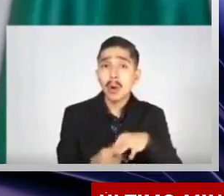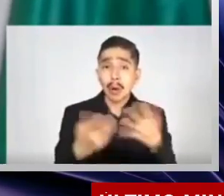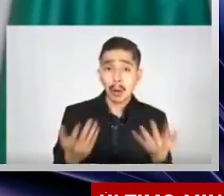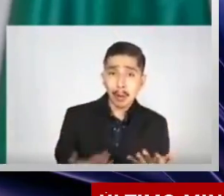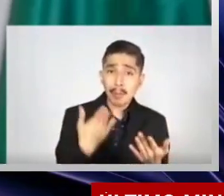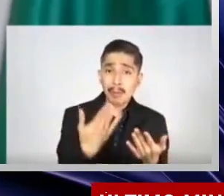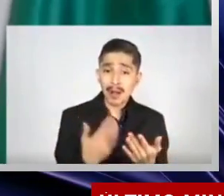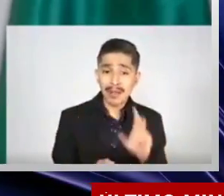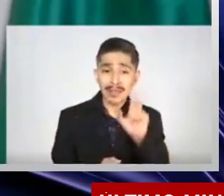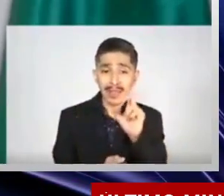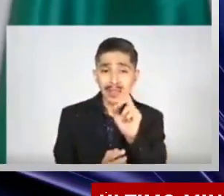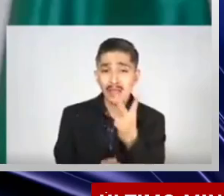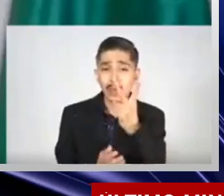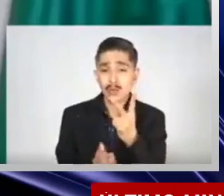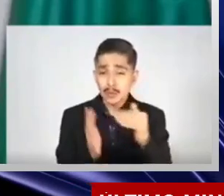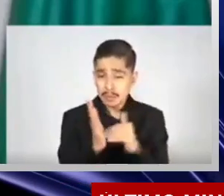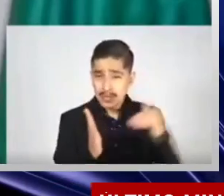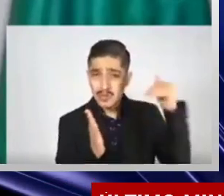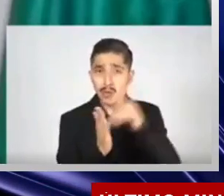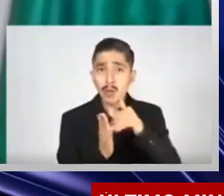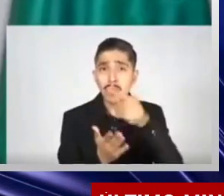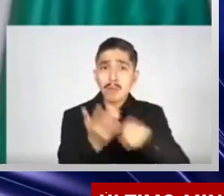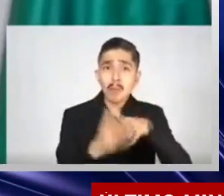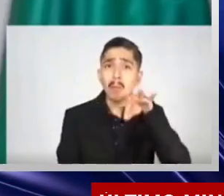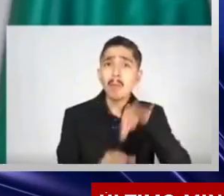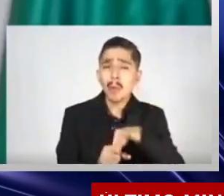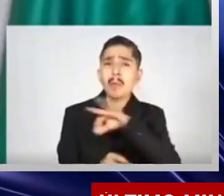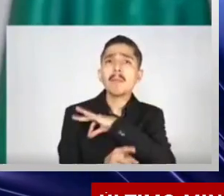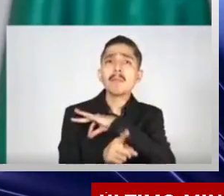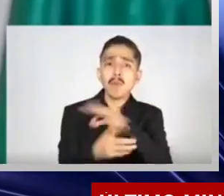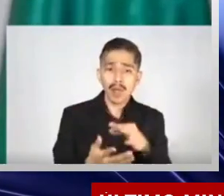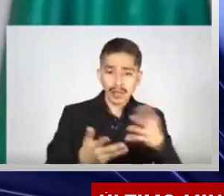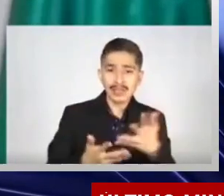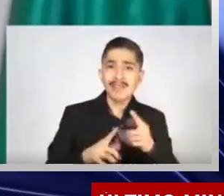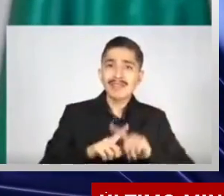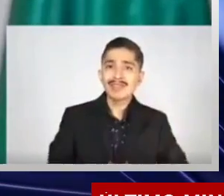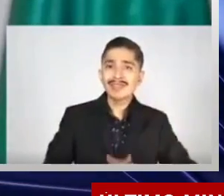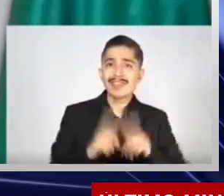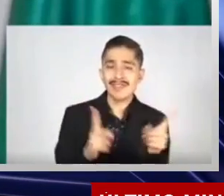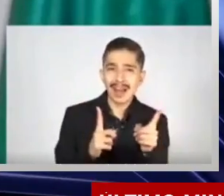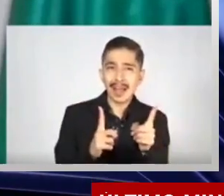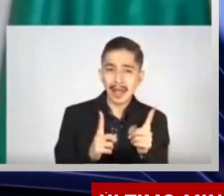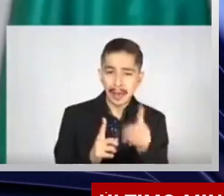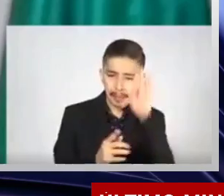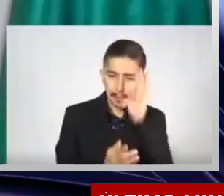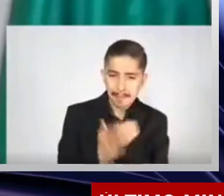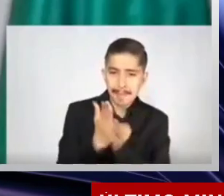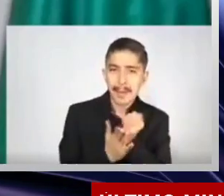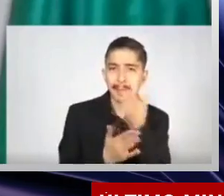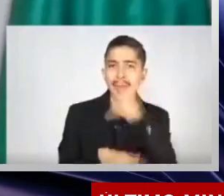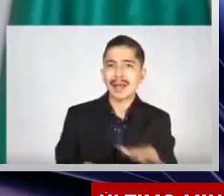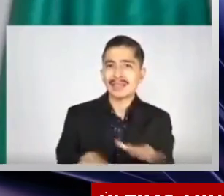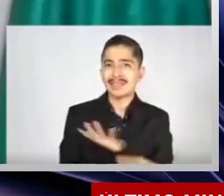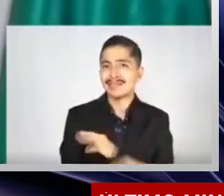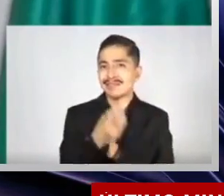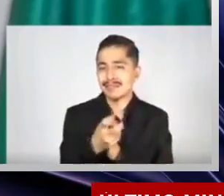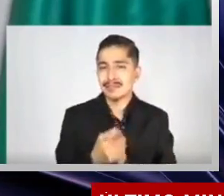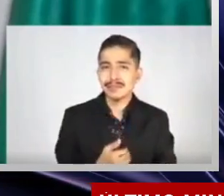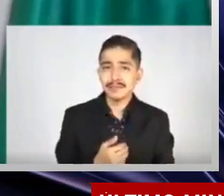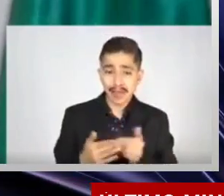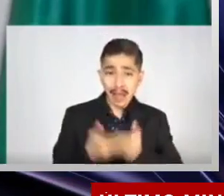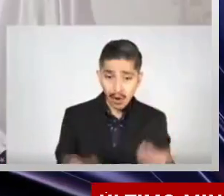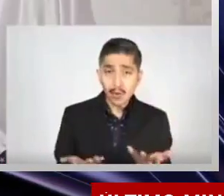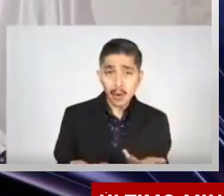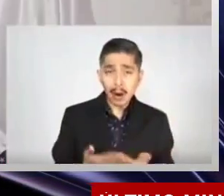votante es decir 32 millones de votos que pueden ser la diferencia y pueden ser decisivos